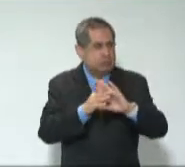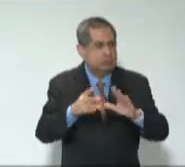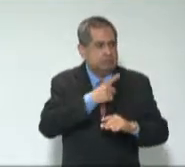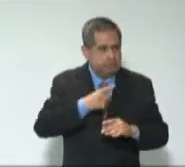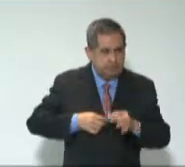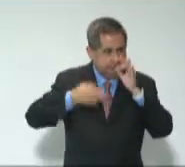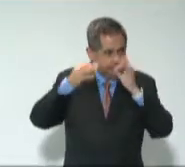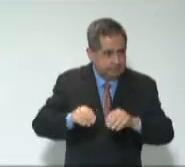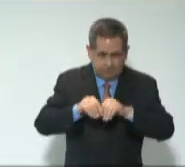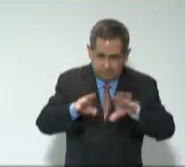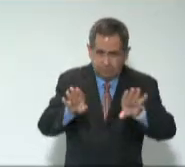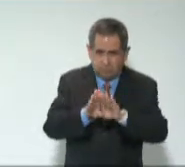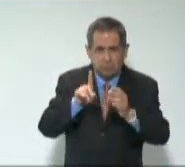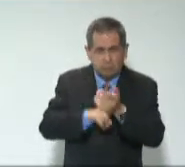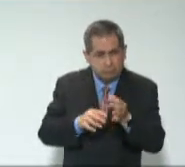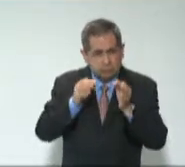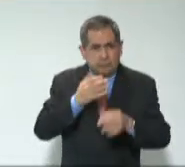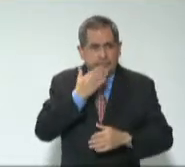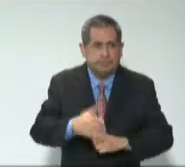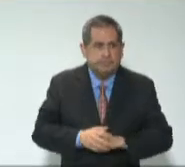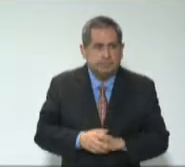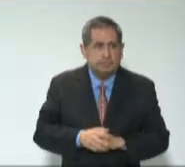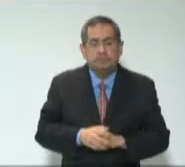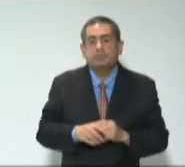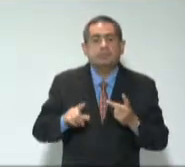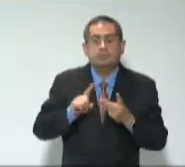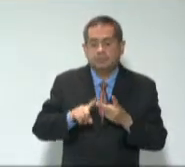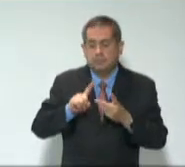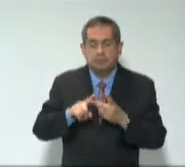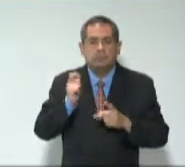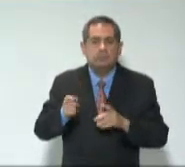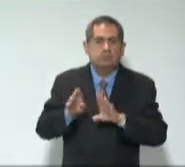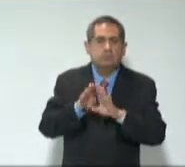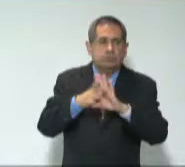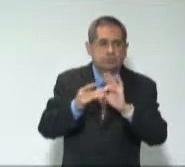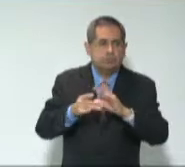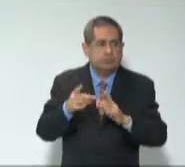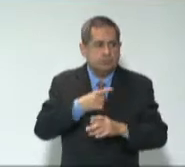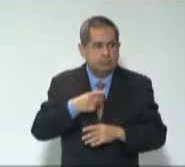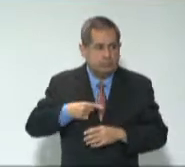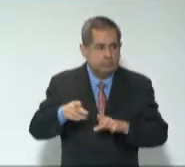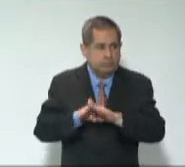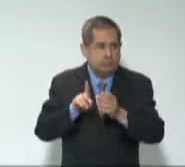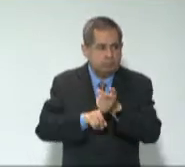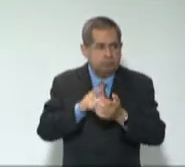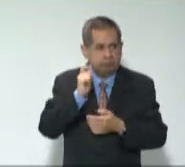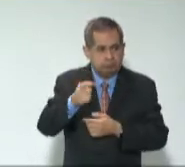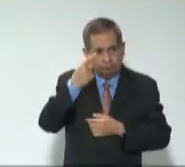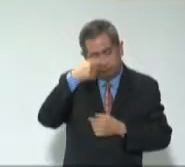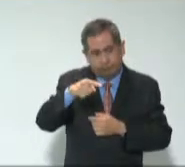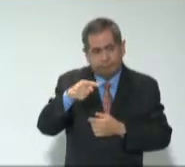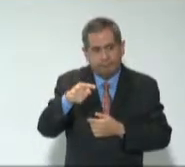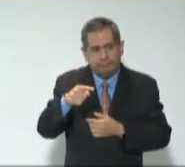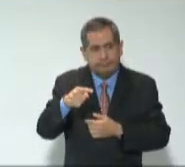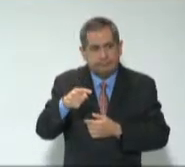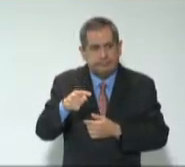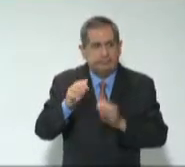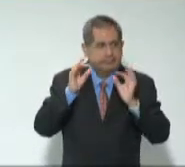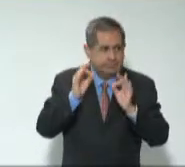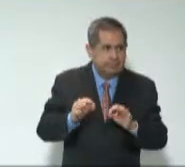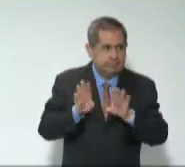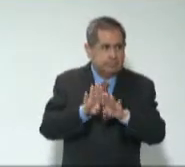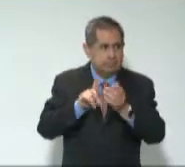pues un debate público informado el segundo el segundo efecto es que permite y apoya eh una eficaz